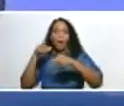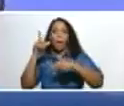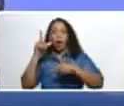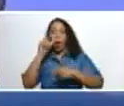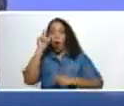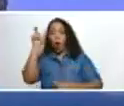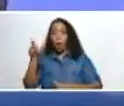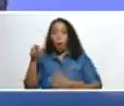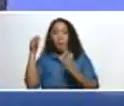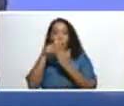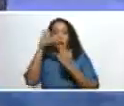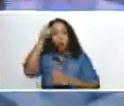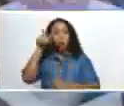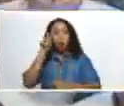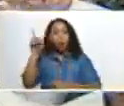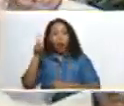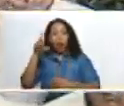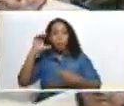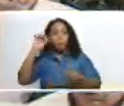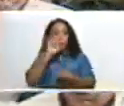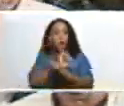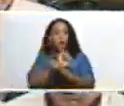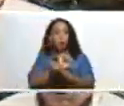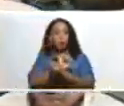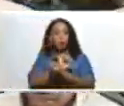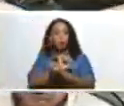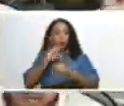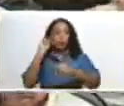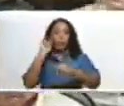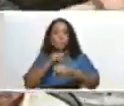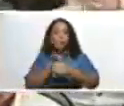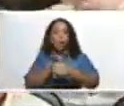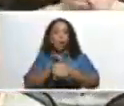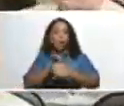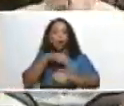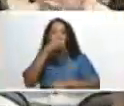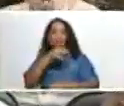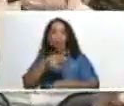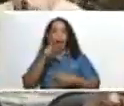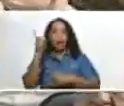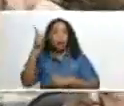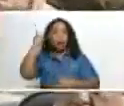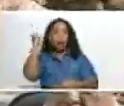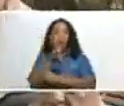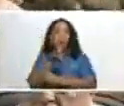a la población y va a ser capturado más temprano que tarde. Así debe ser.